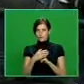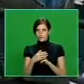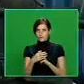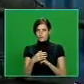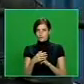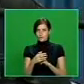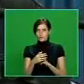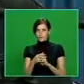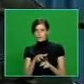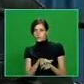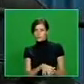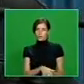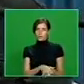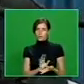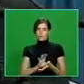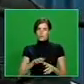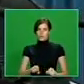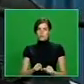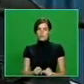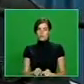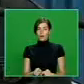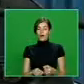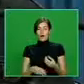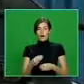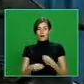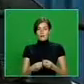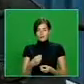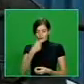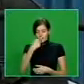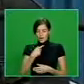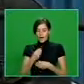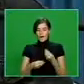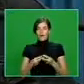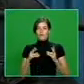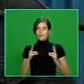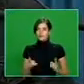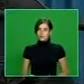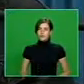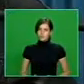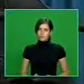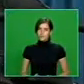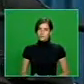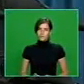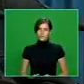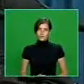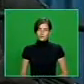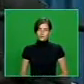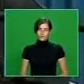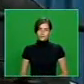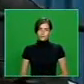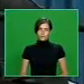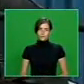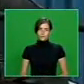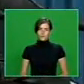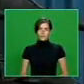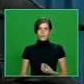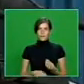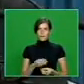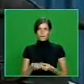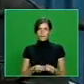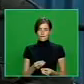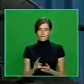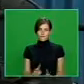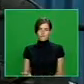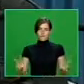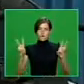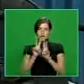opresor del capitalismo hacia uno que genere humanismo y que posicione los